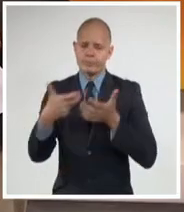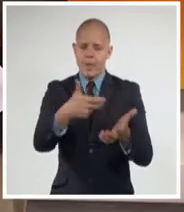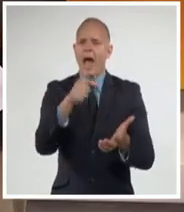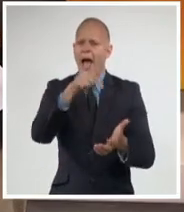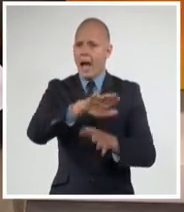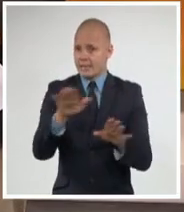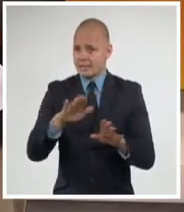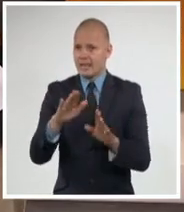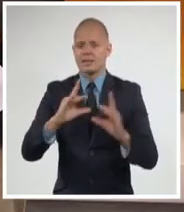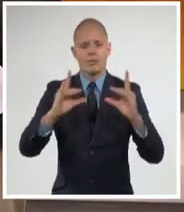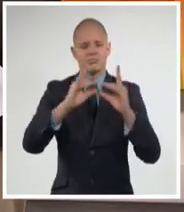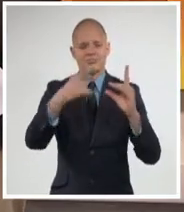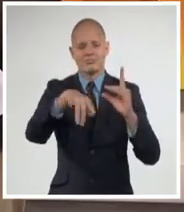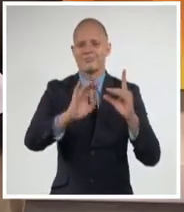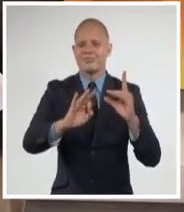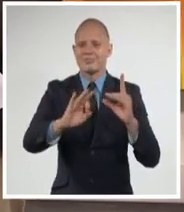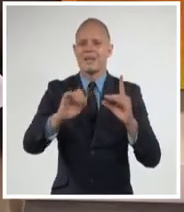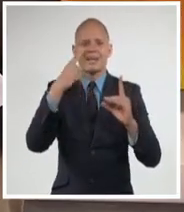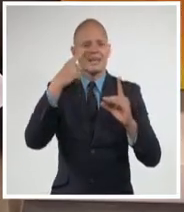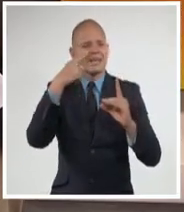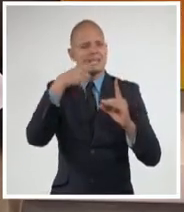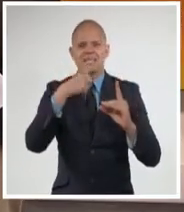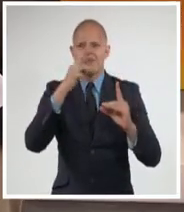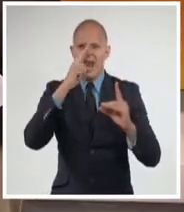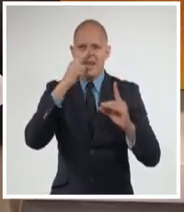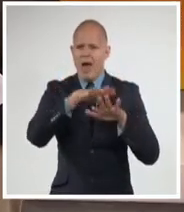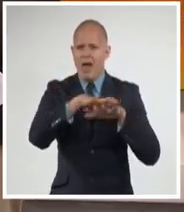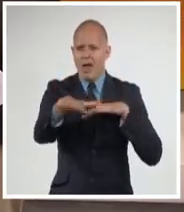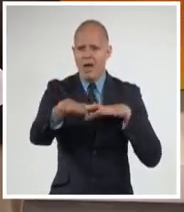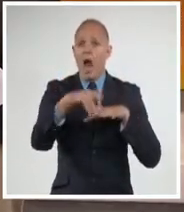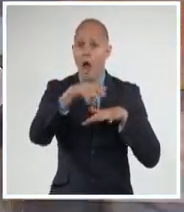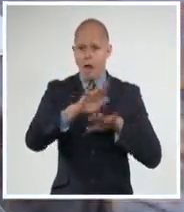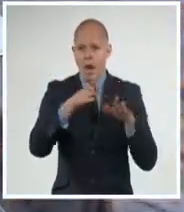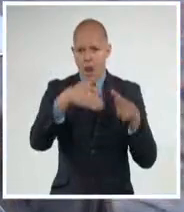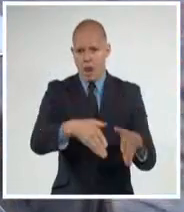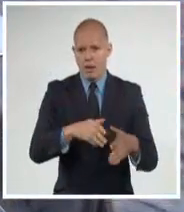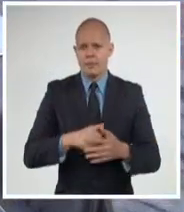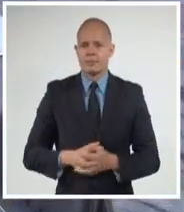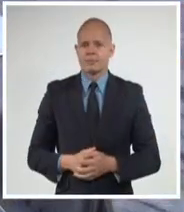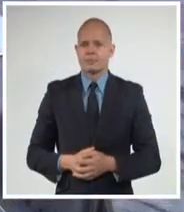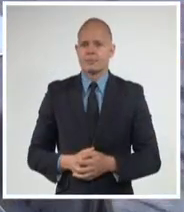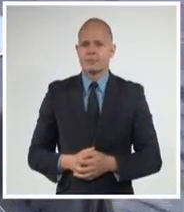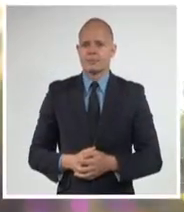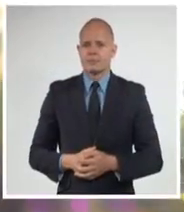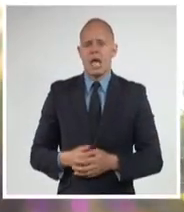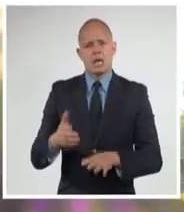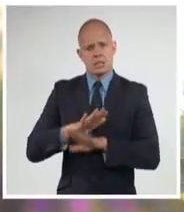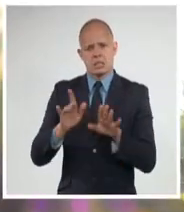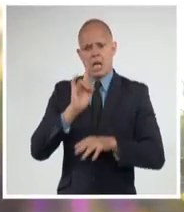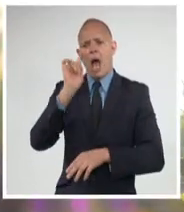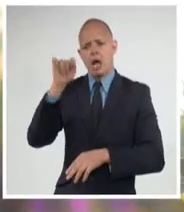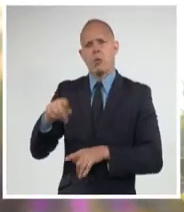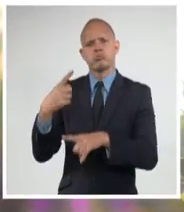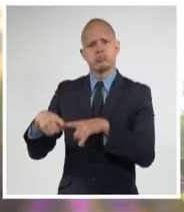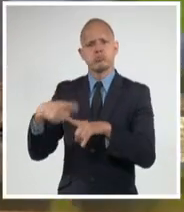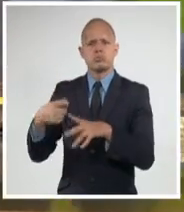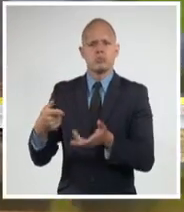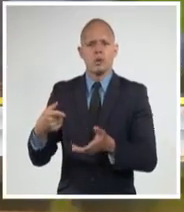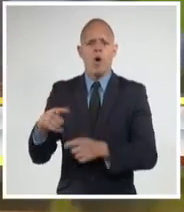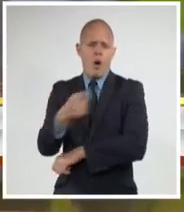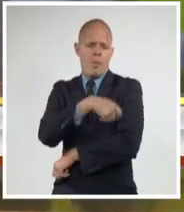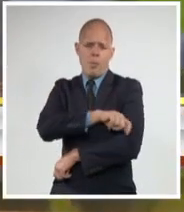mármol negro que preserva los restos del querido comandante Almeida. Una representación del pueblo de Cruce de los Baños,